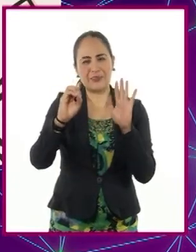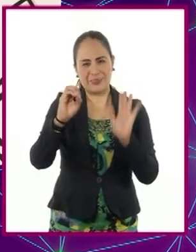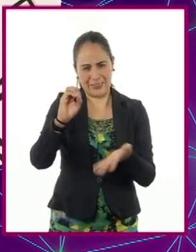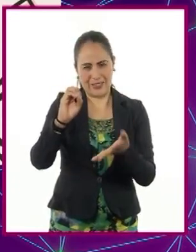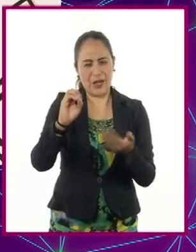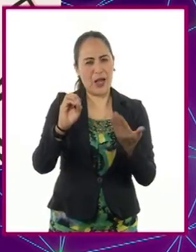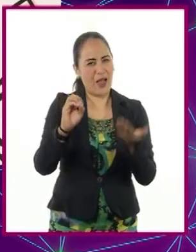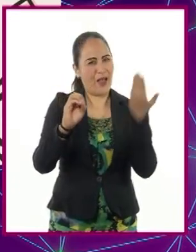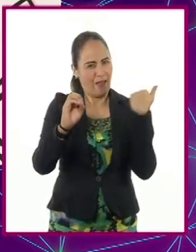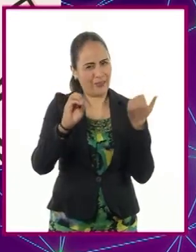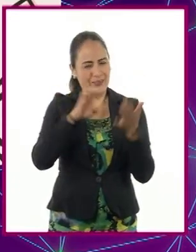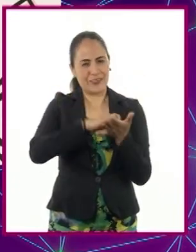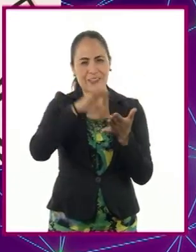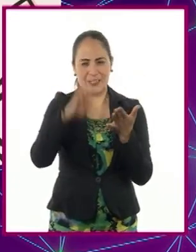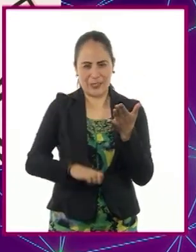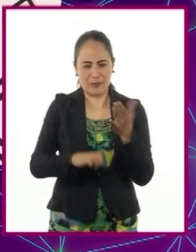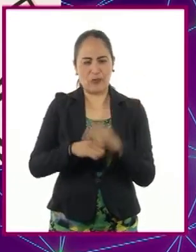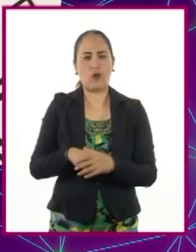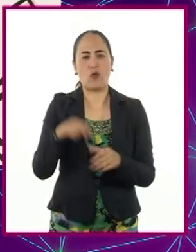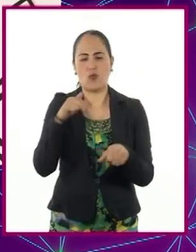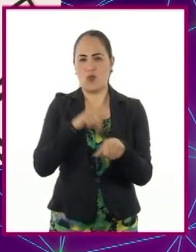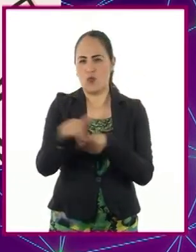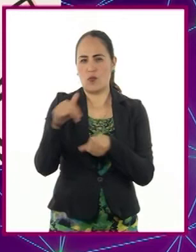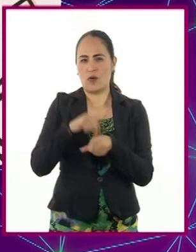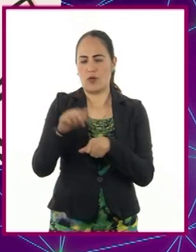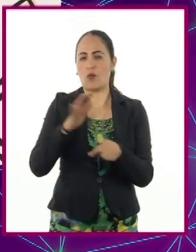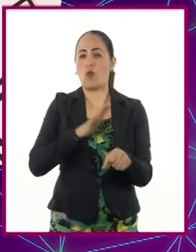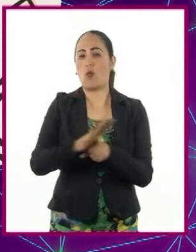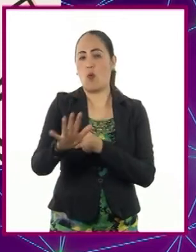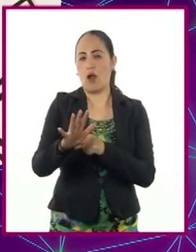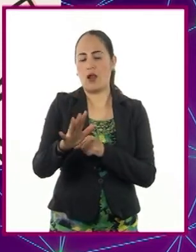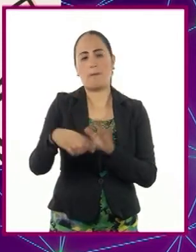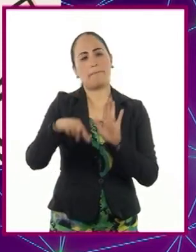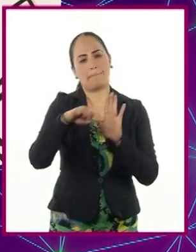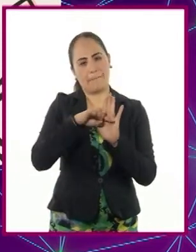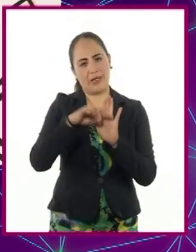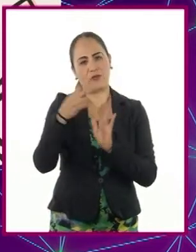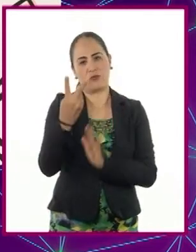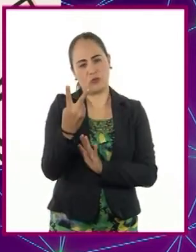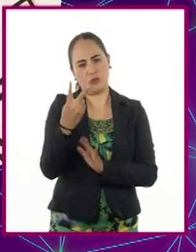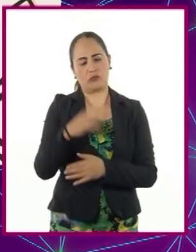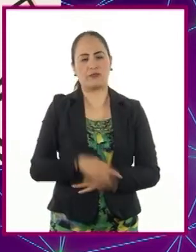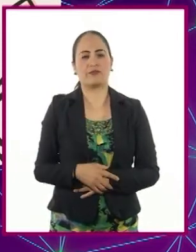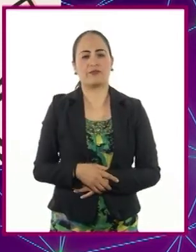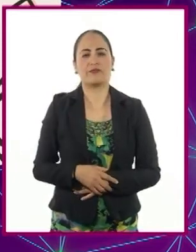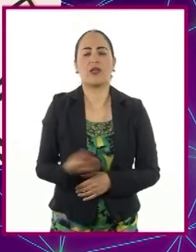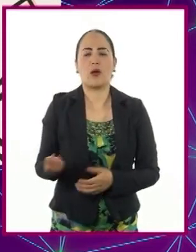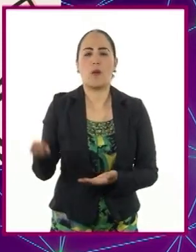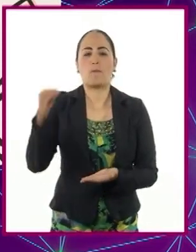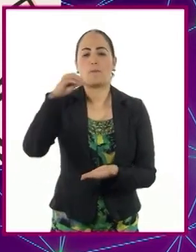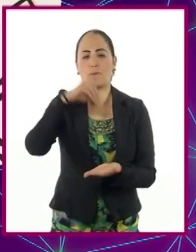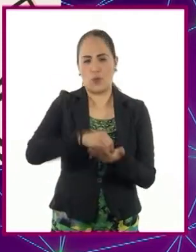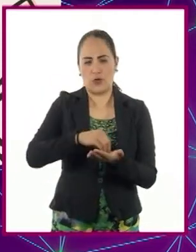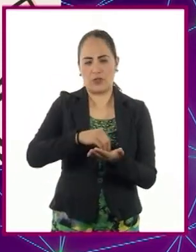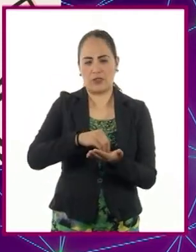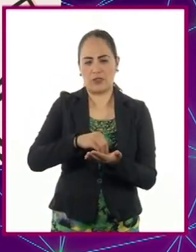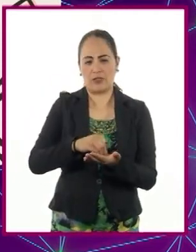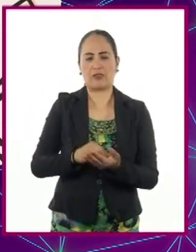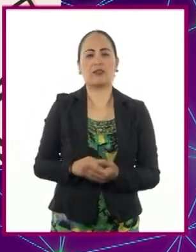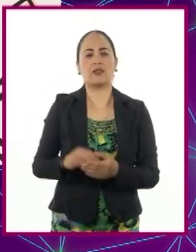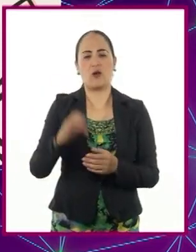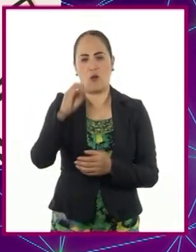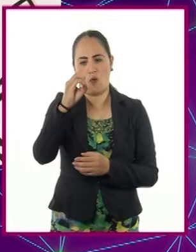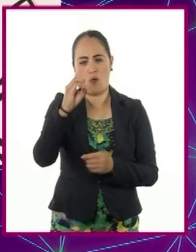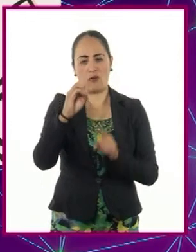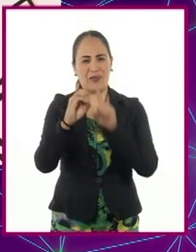observamos que por lo general tiene un número de oxidación de -2. Anotemos el número de oxidación en la parte superior derecha del